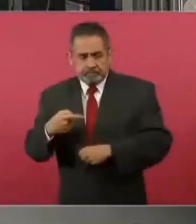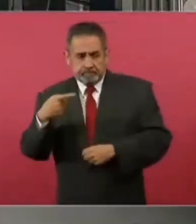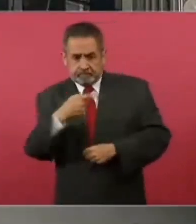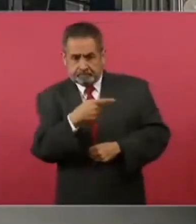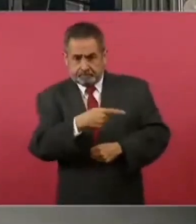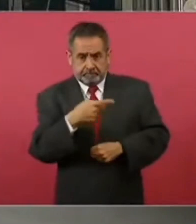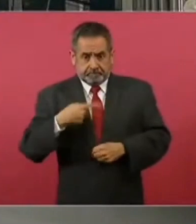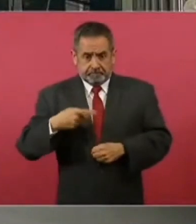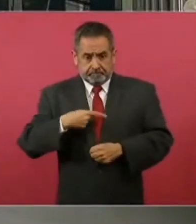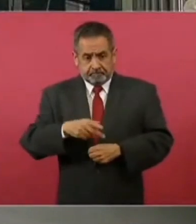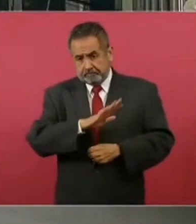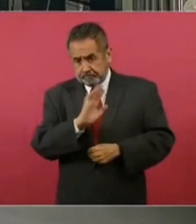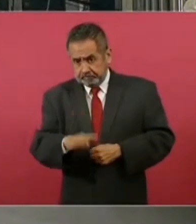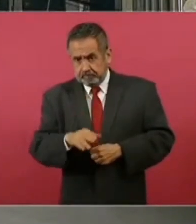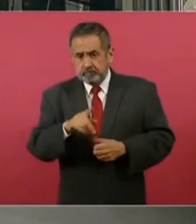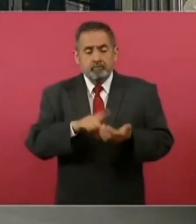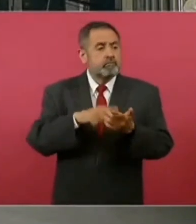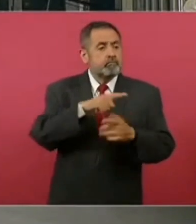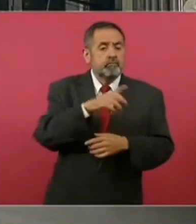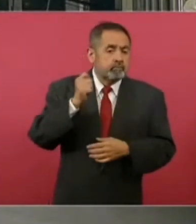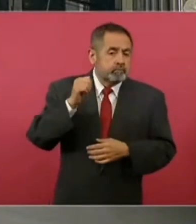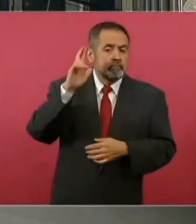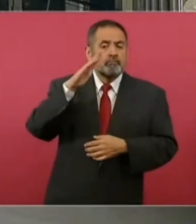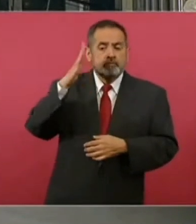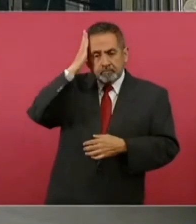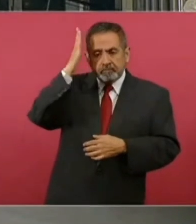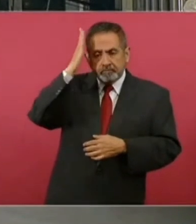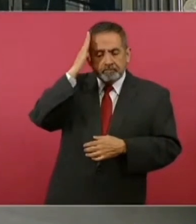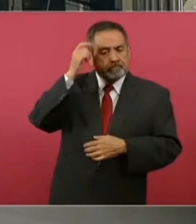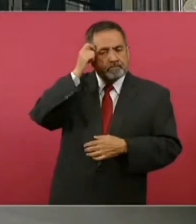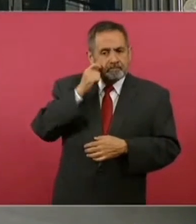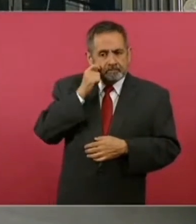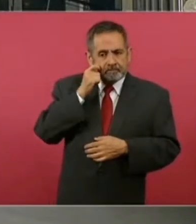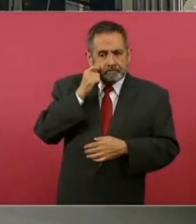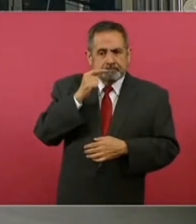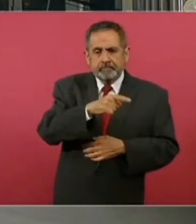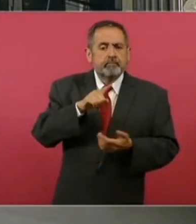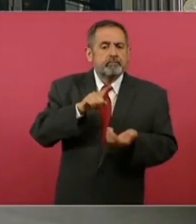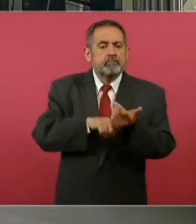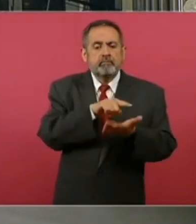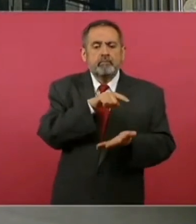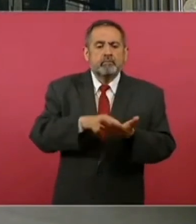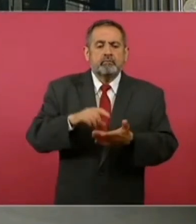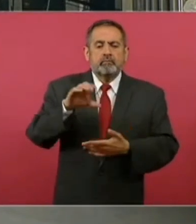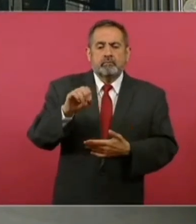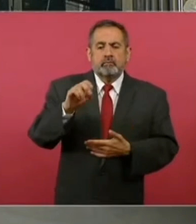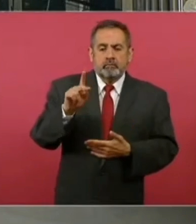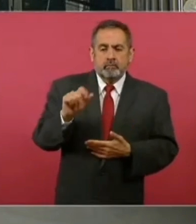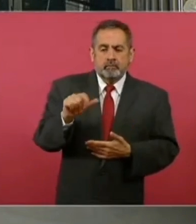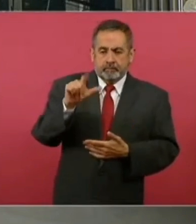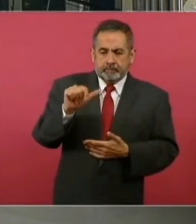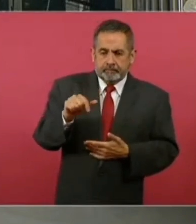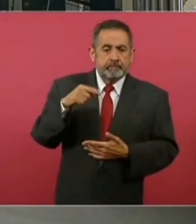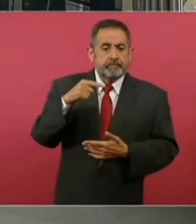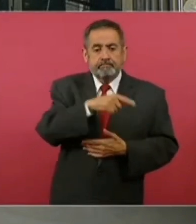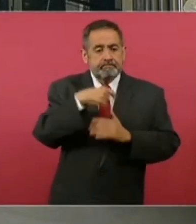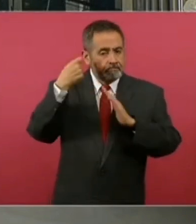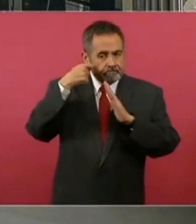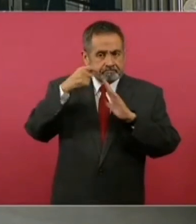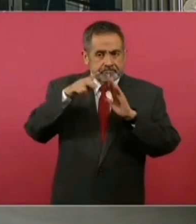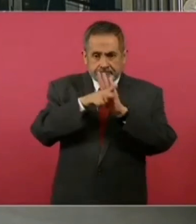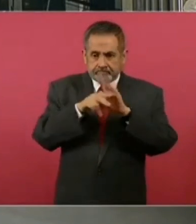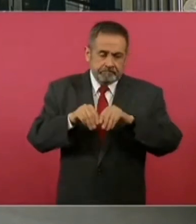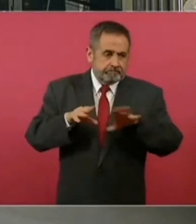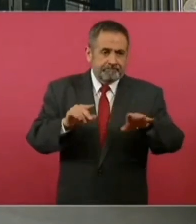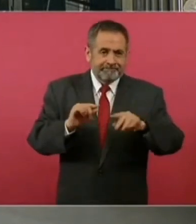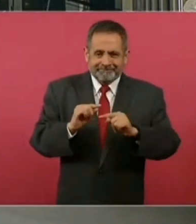fue era un líder del estado de de Guerrero en Copala y él sacó un video previo